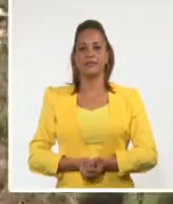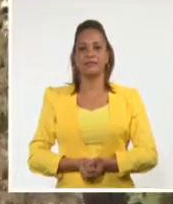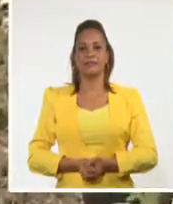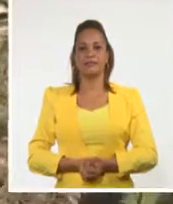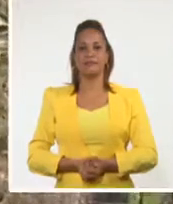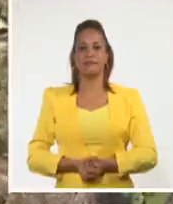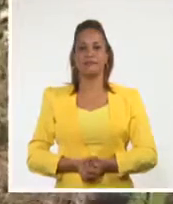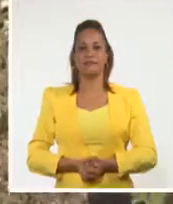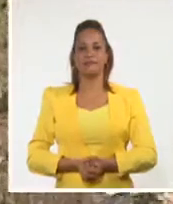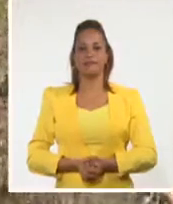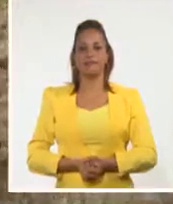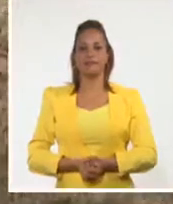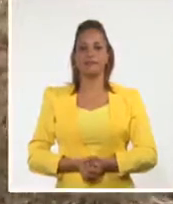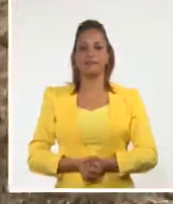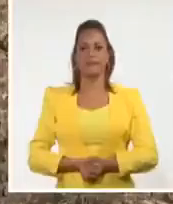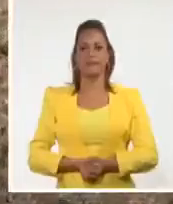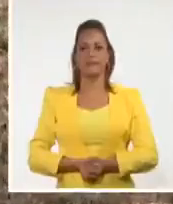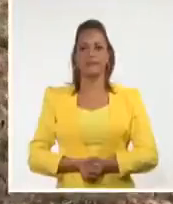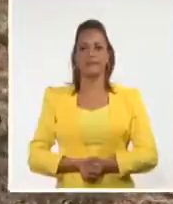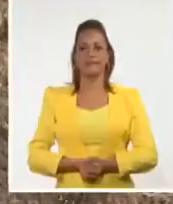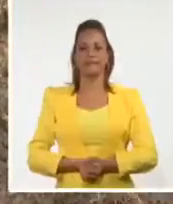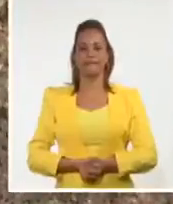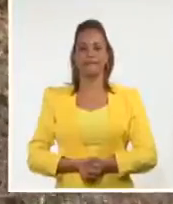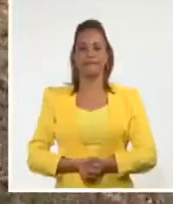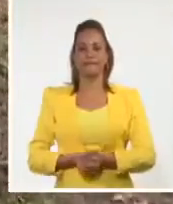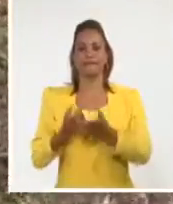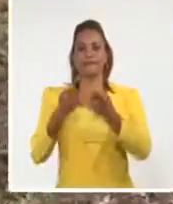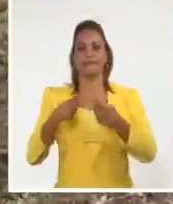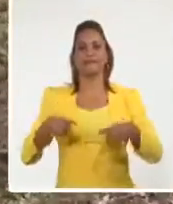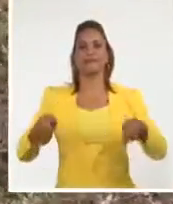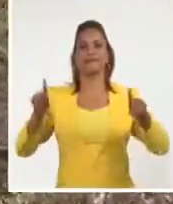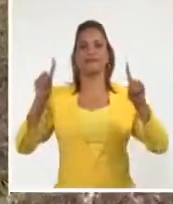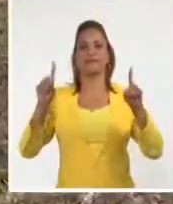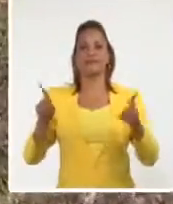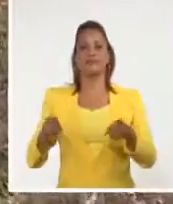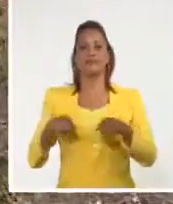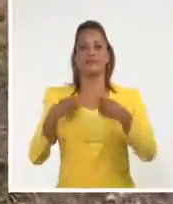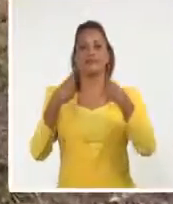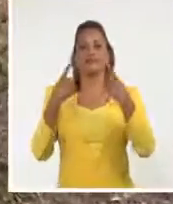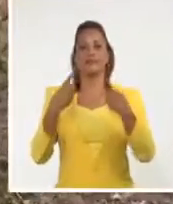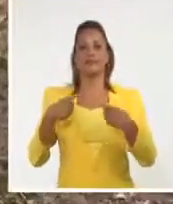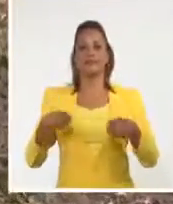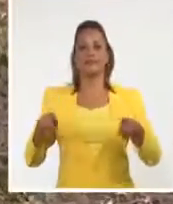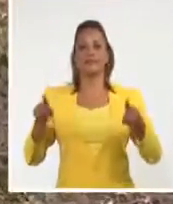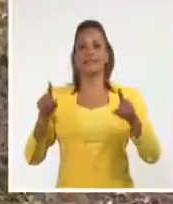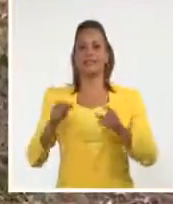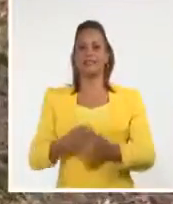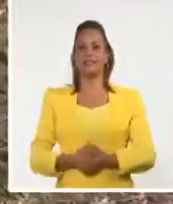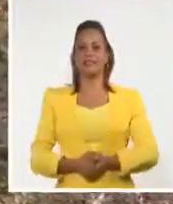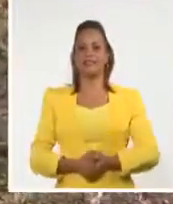Para ser cubano hay que tener caña de azúcar metida en el corazón, una revolución.